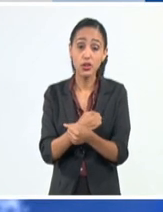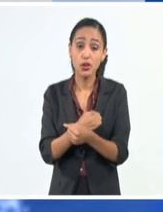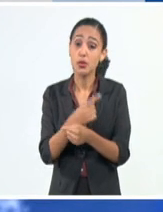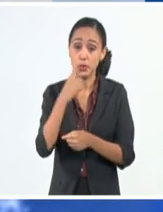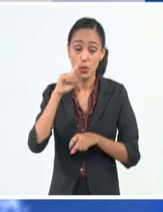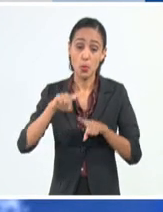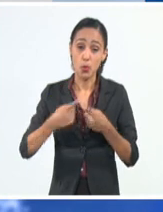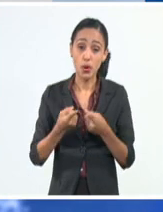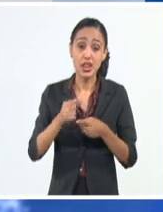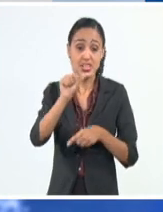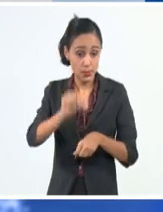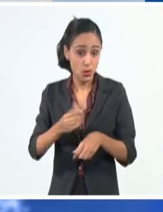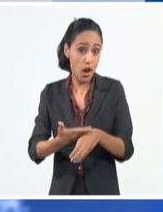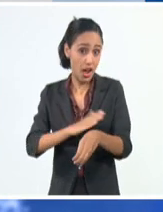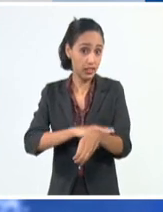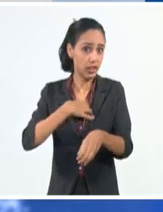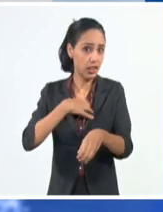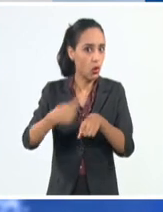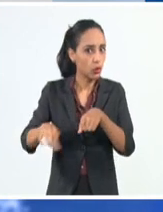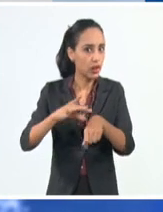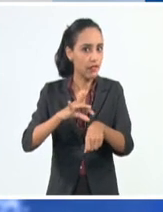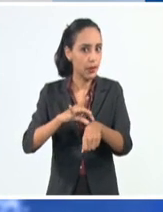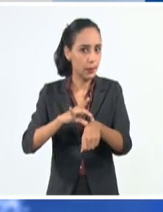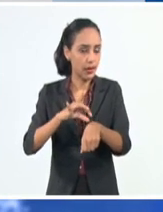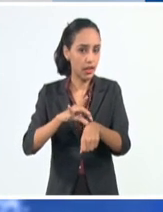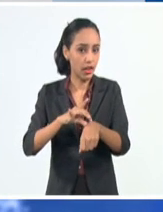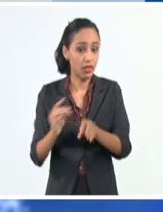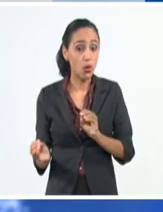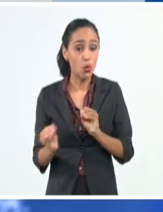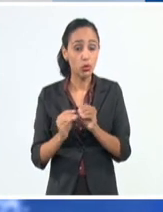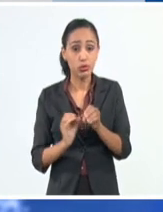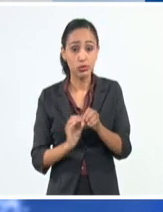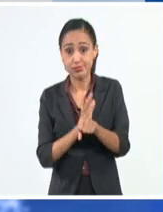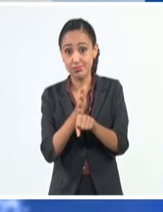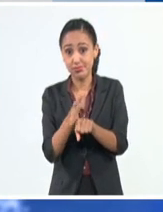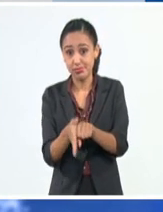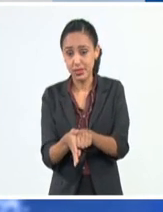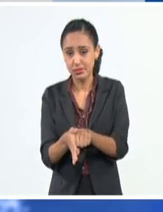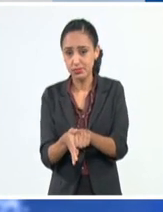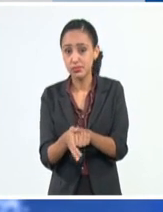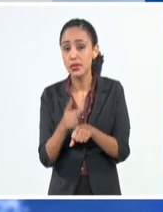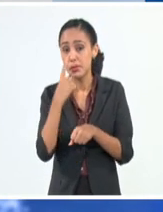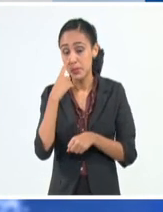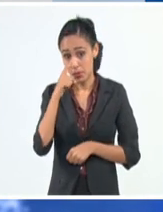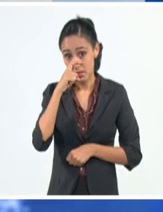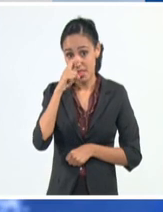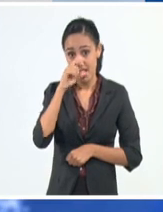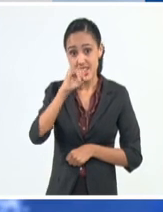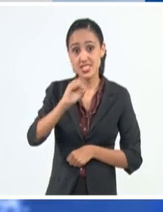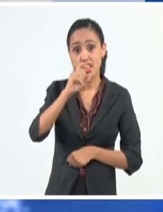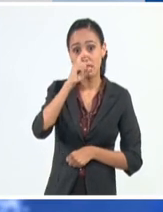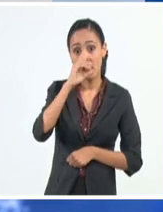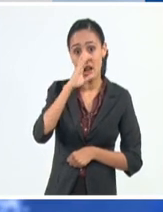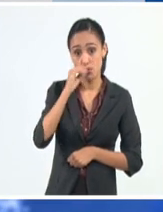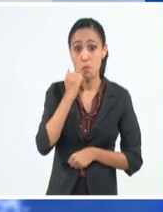pronóstico de alguno de estos pacientes, sobre todo cuando hay comorbilidades, 60 años y más,